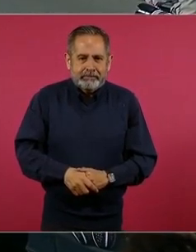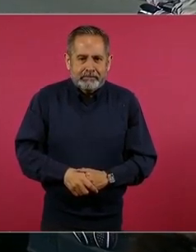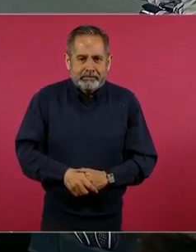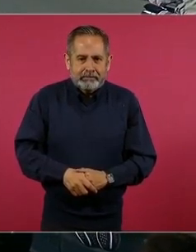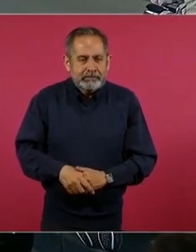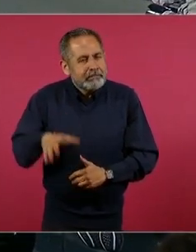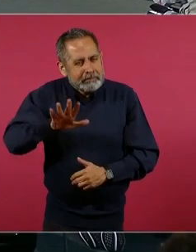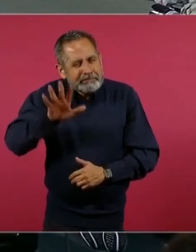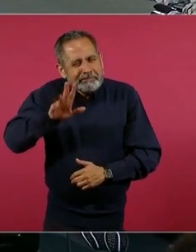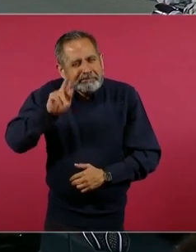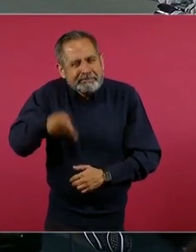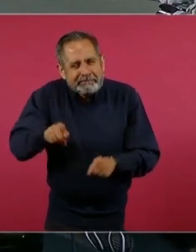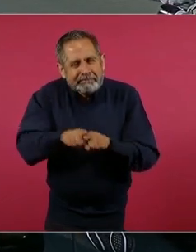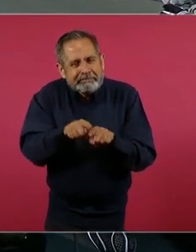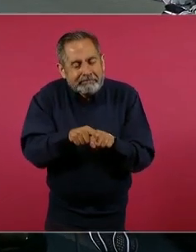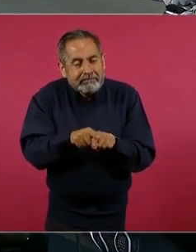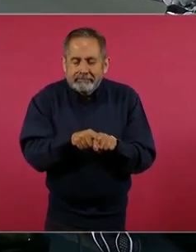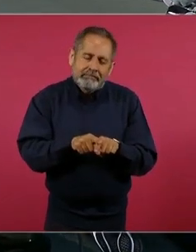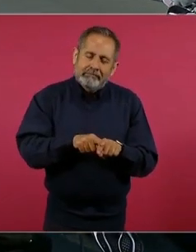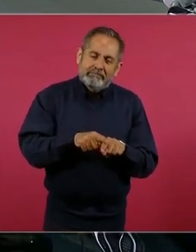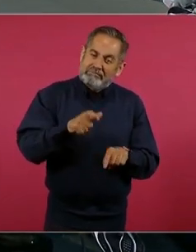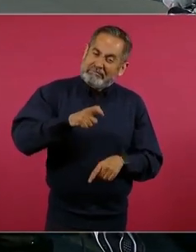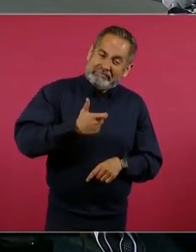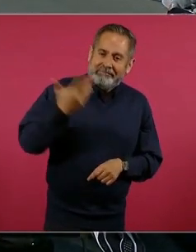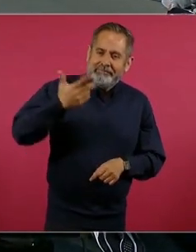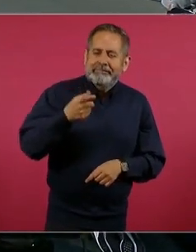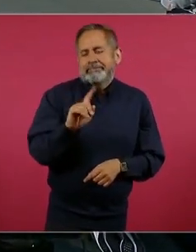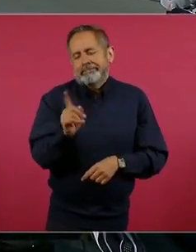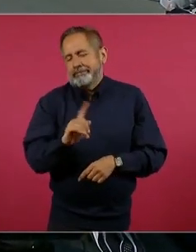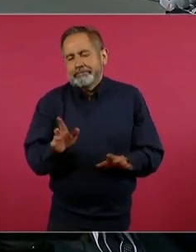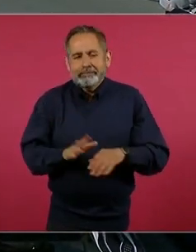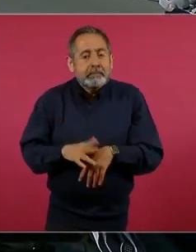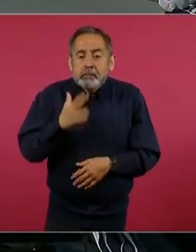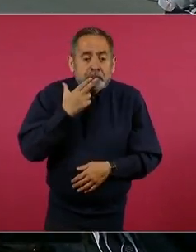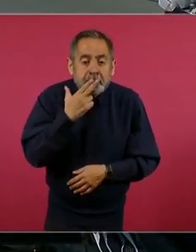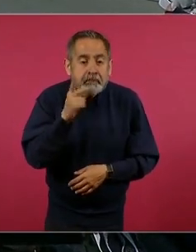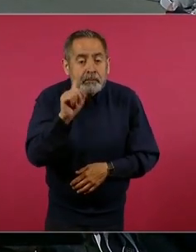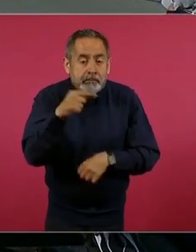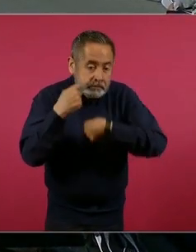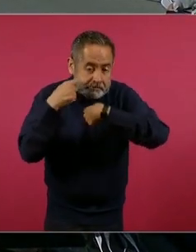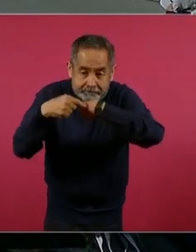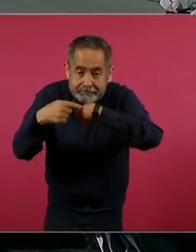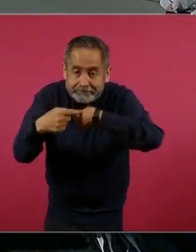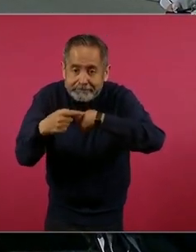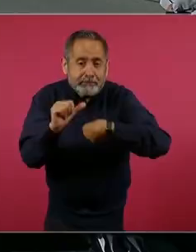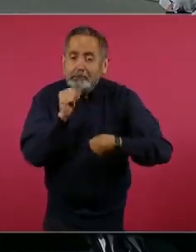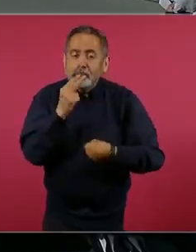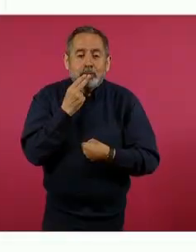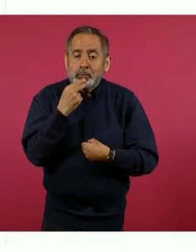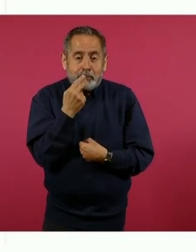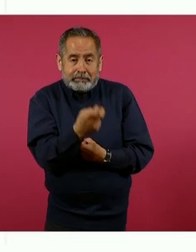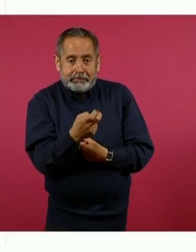Y parece que sí es machuchona, pues. Nada más para que, yo no uso esa marca, ni.